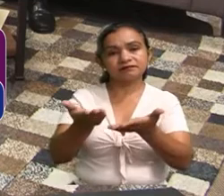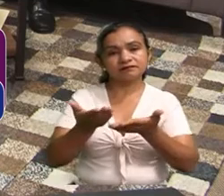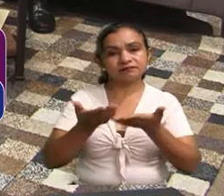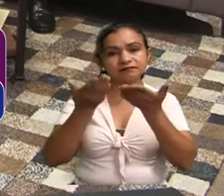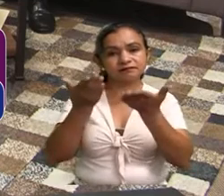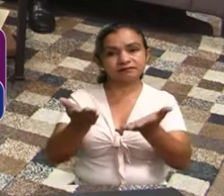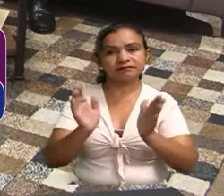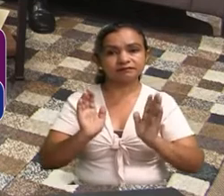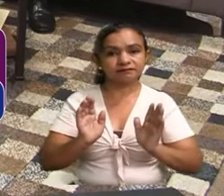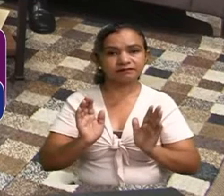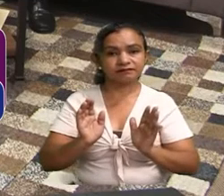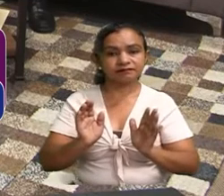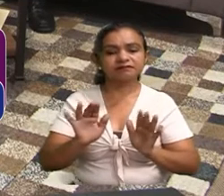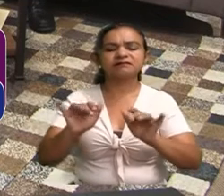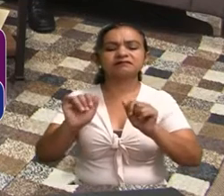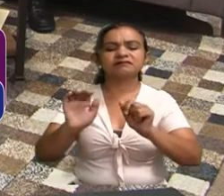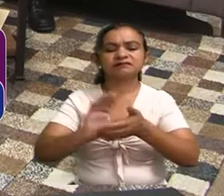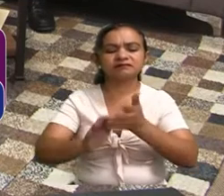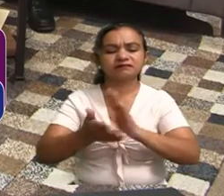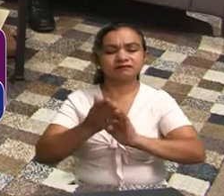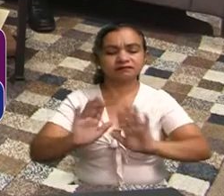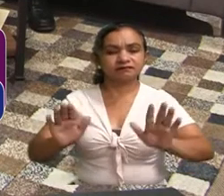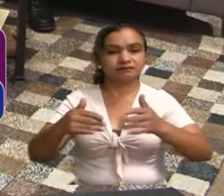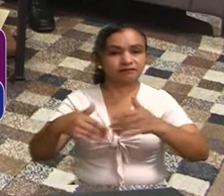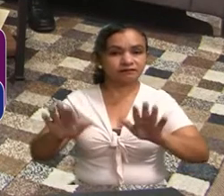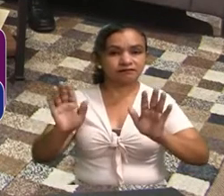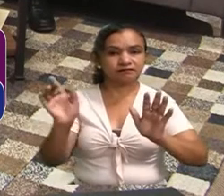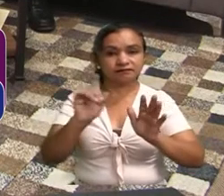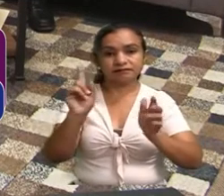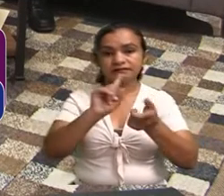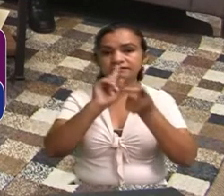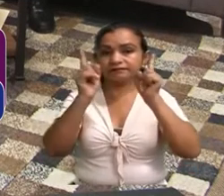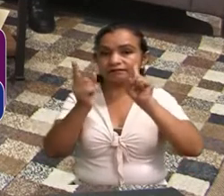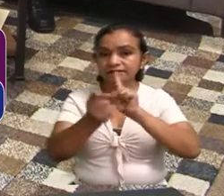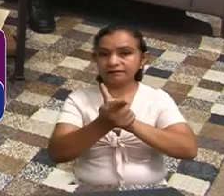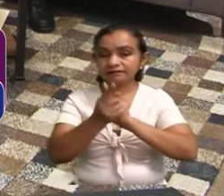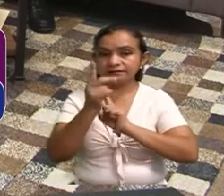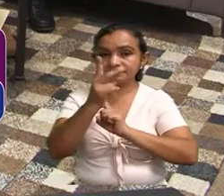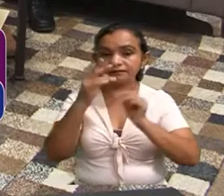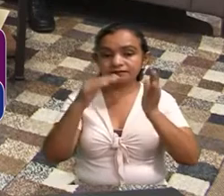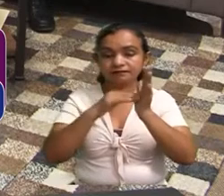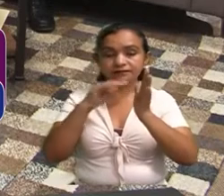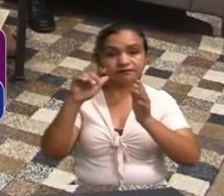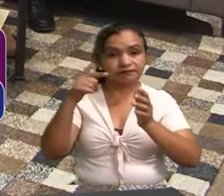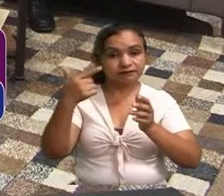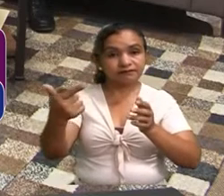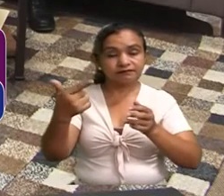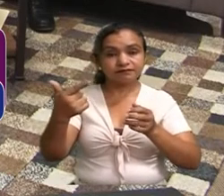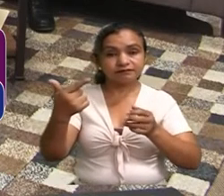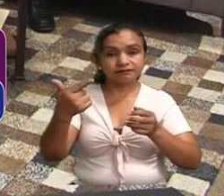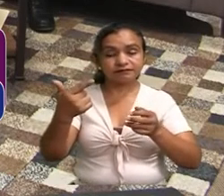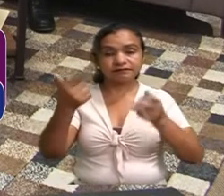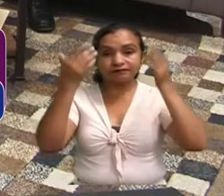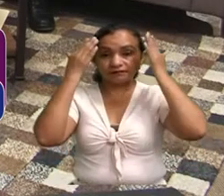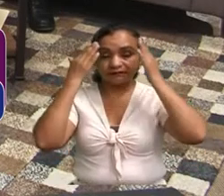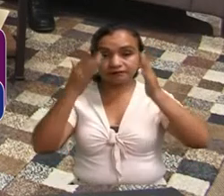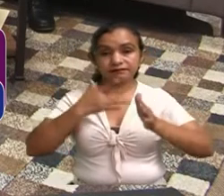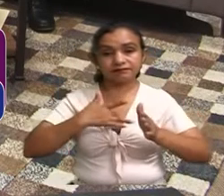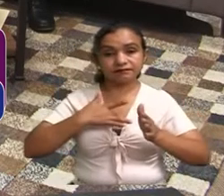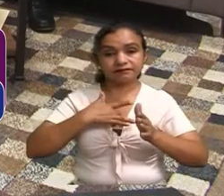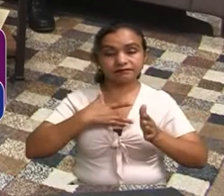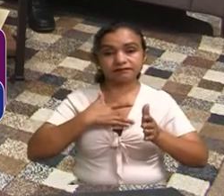algo le vamos a dar, y con eso se tienen que conformar. No, esto cambió. A partir del 2007, el enfoque de necesidades se